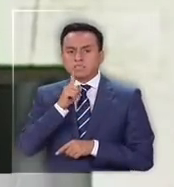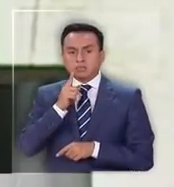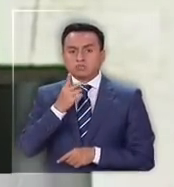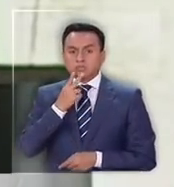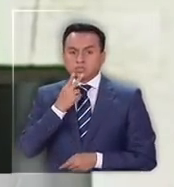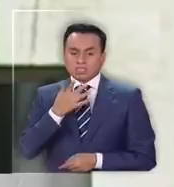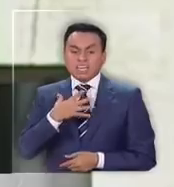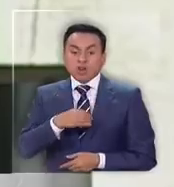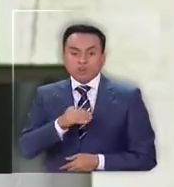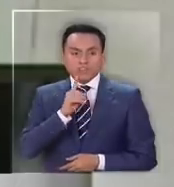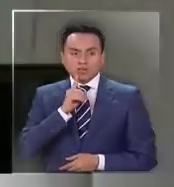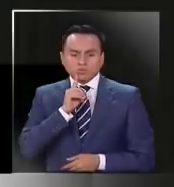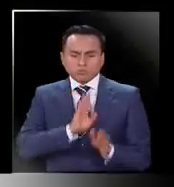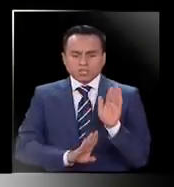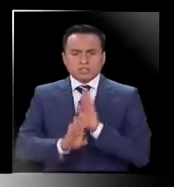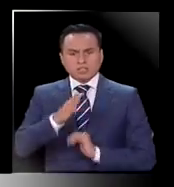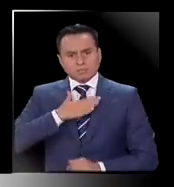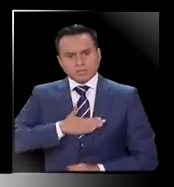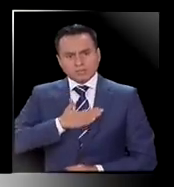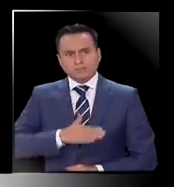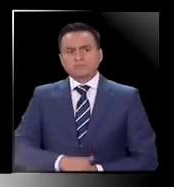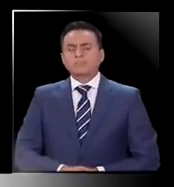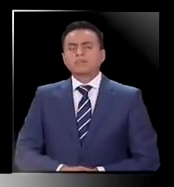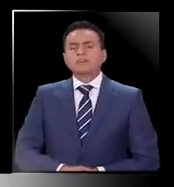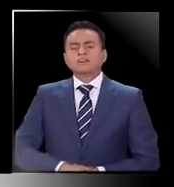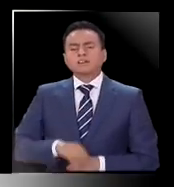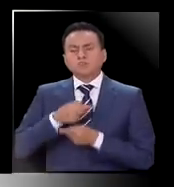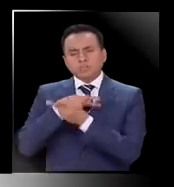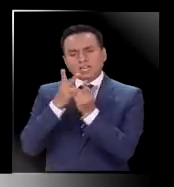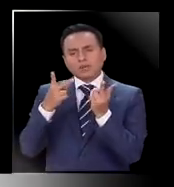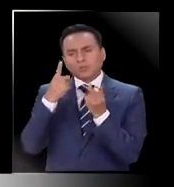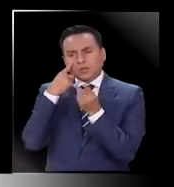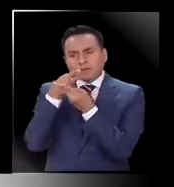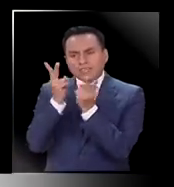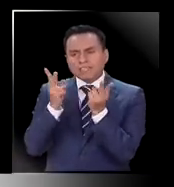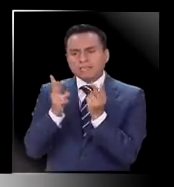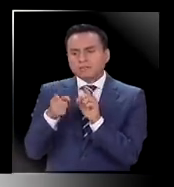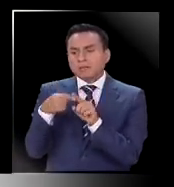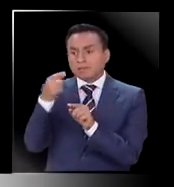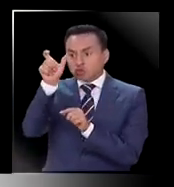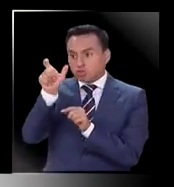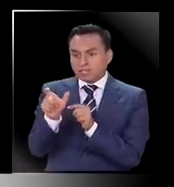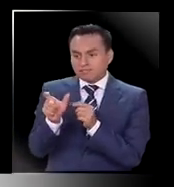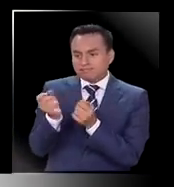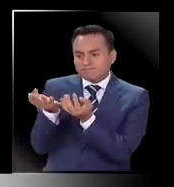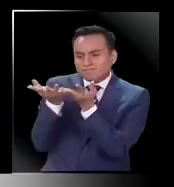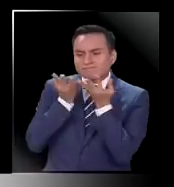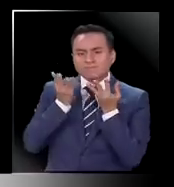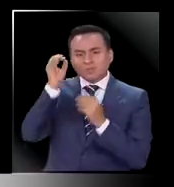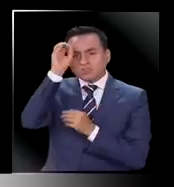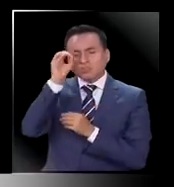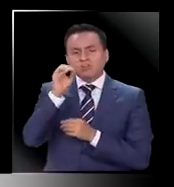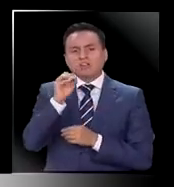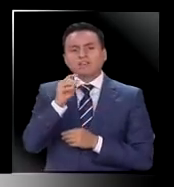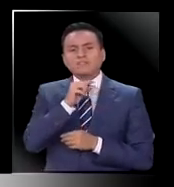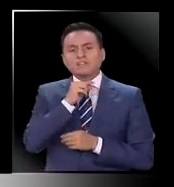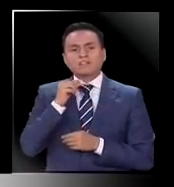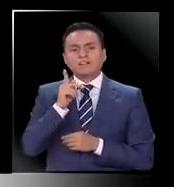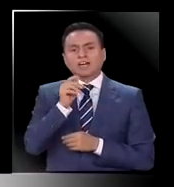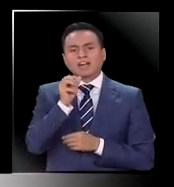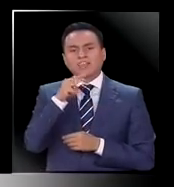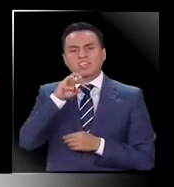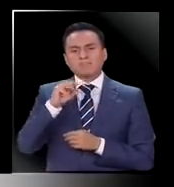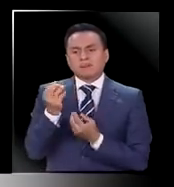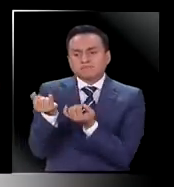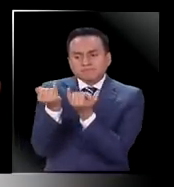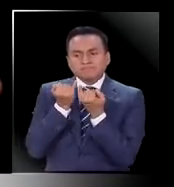hijos y también los quiero proteger. Falta conocer públicamente y en primera persona la versión del sacerdote Fernando